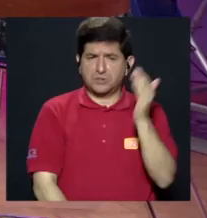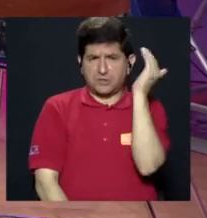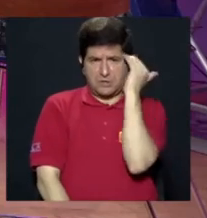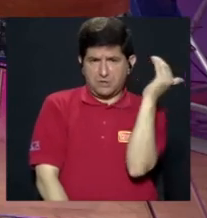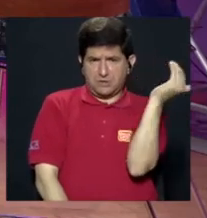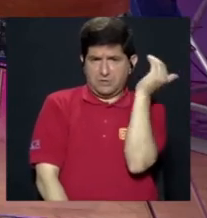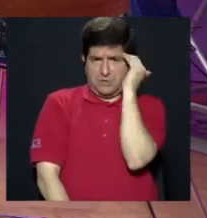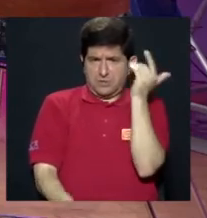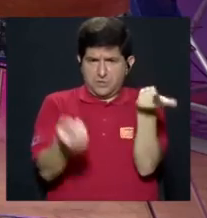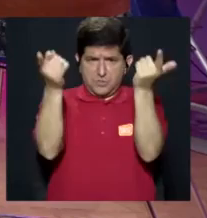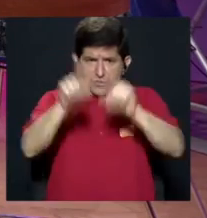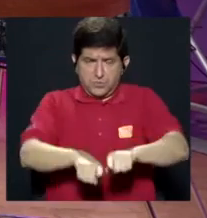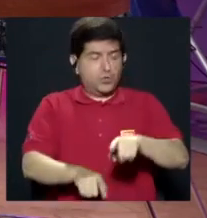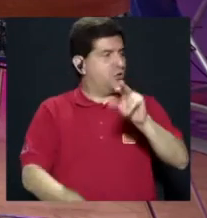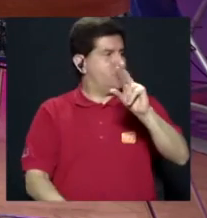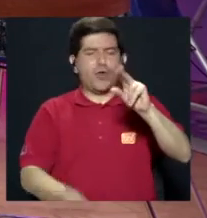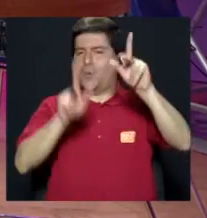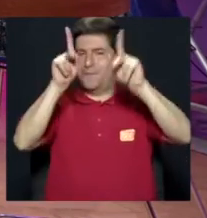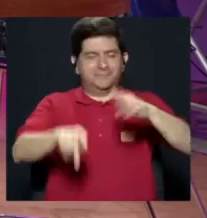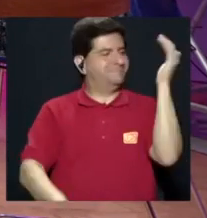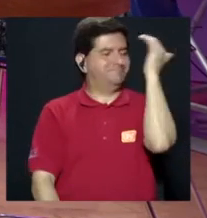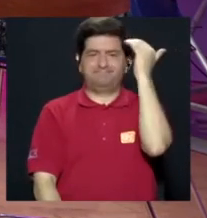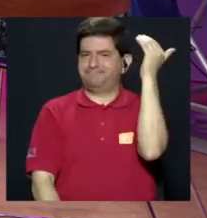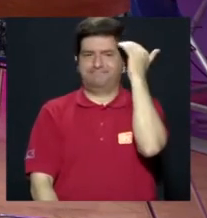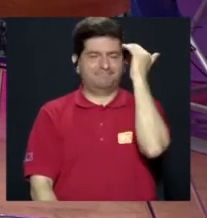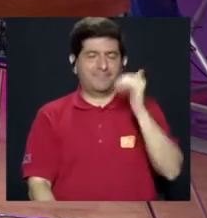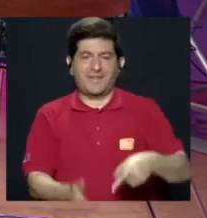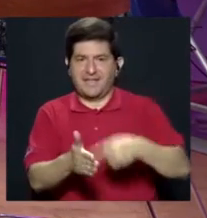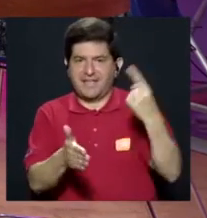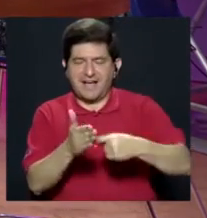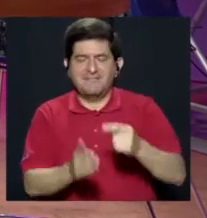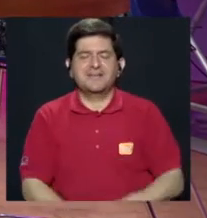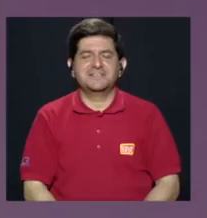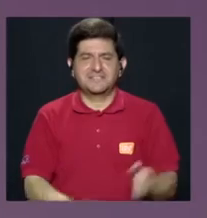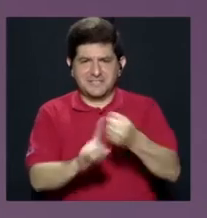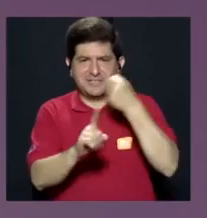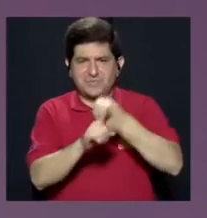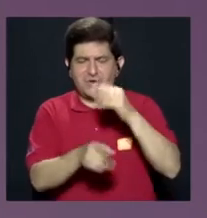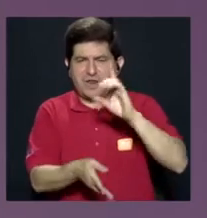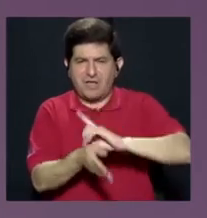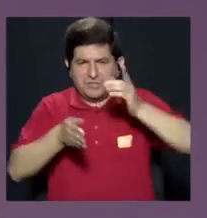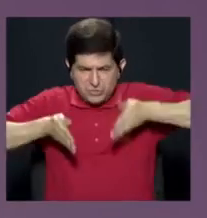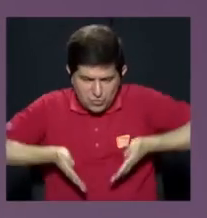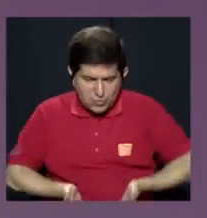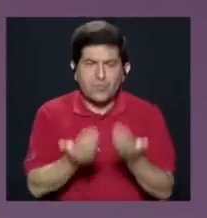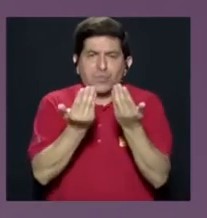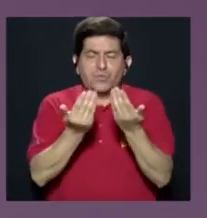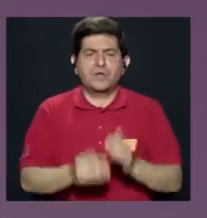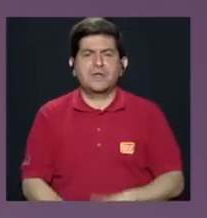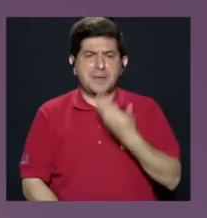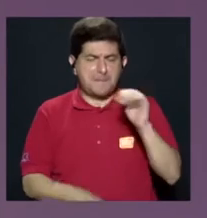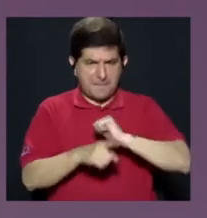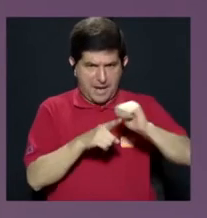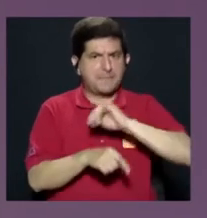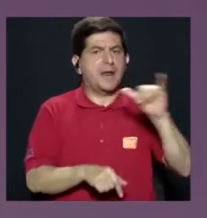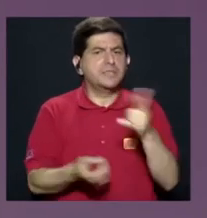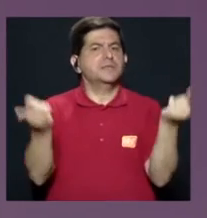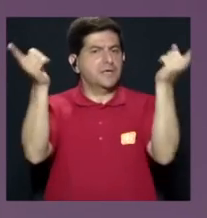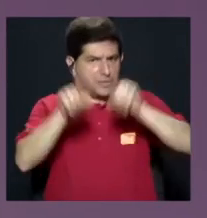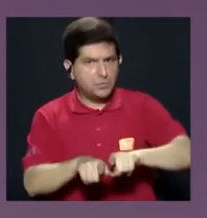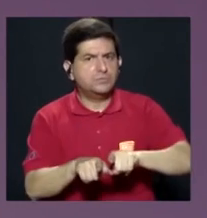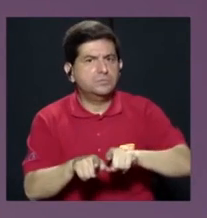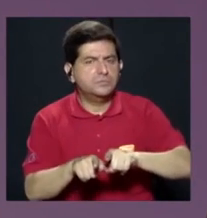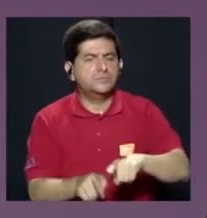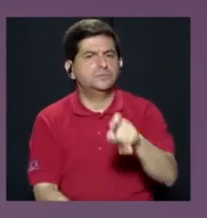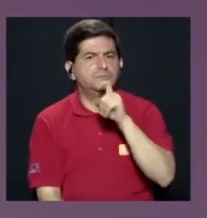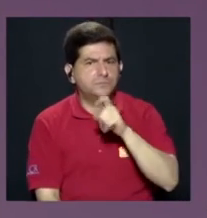conciencia de que ocurría? No, la gente no tiene conciencia de que muchas veces es víctima de violencia obstétrica y muchas veces es víctima de mala praxis también. Entonces,